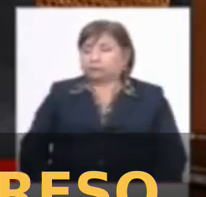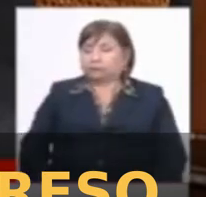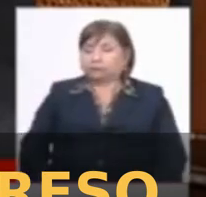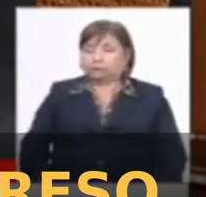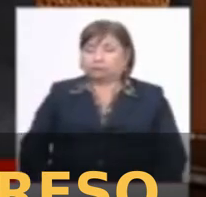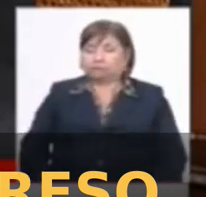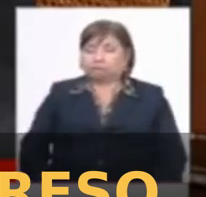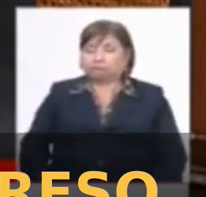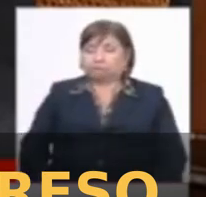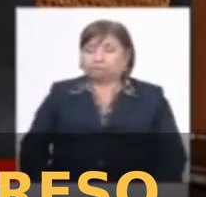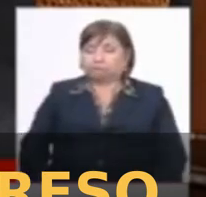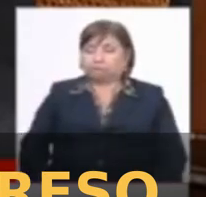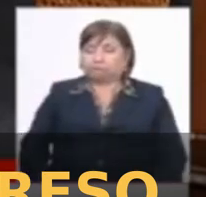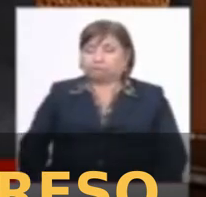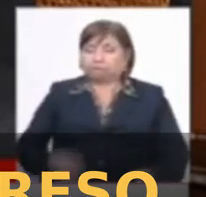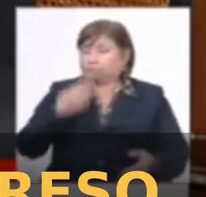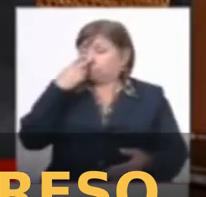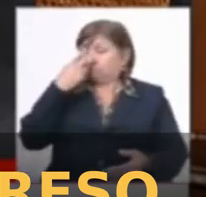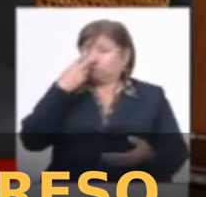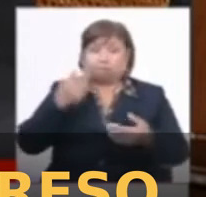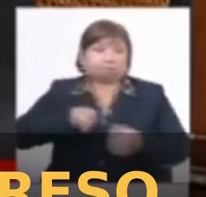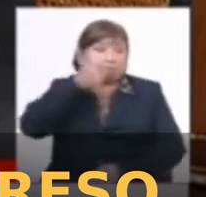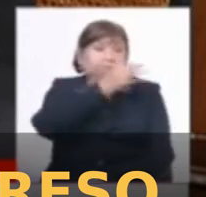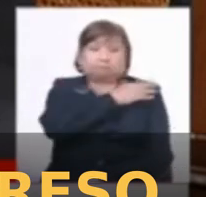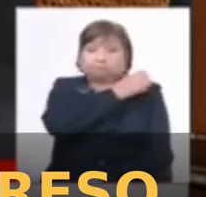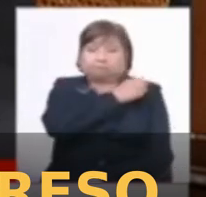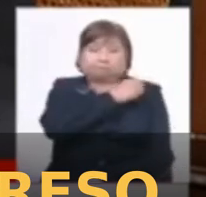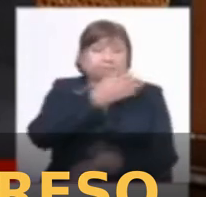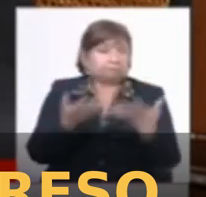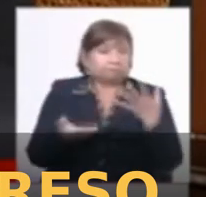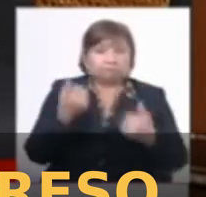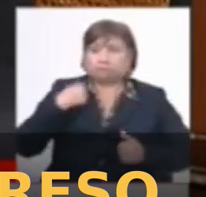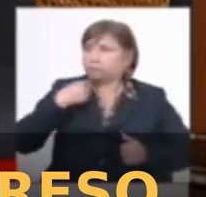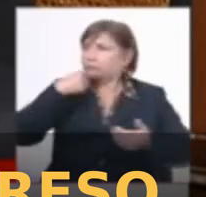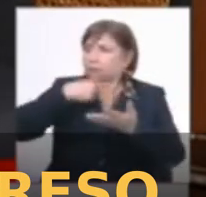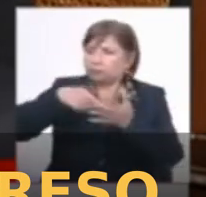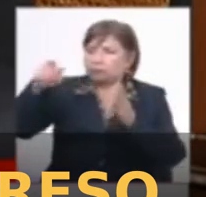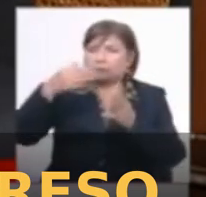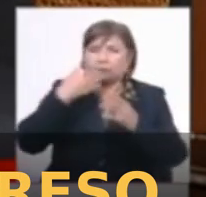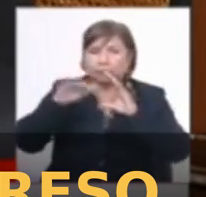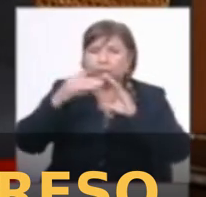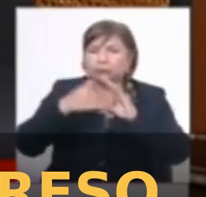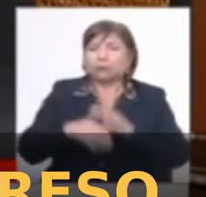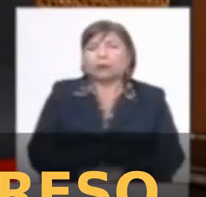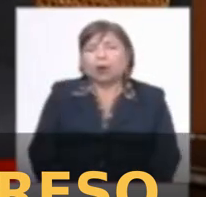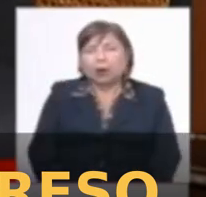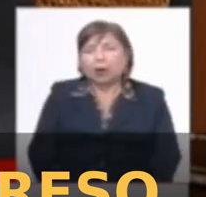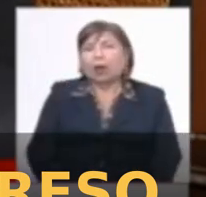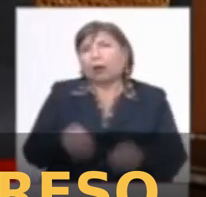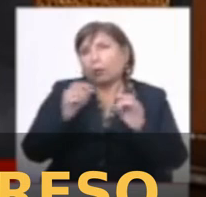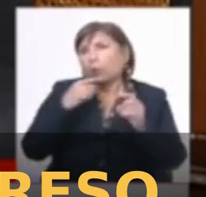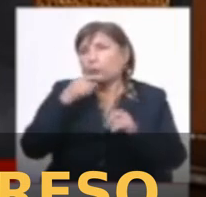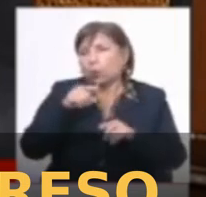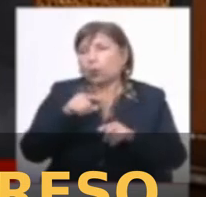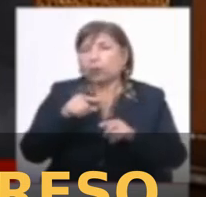para poder ver el tema de los generales, ¿no? O sea, para poder mandar los mensajes. Okay. Entonces, debido a eso es